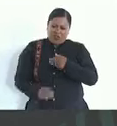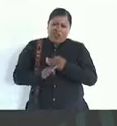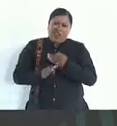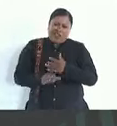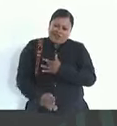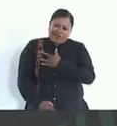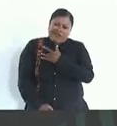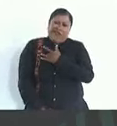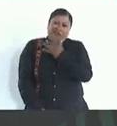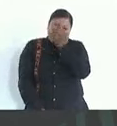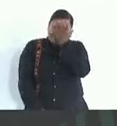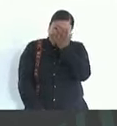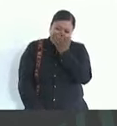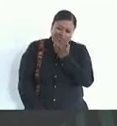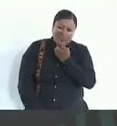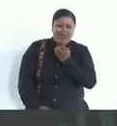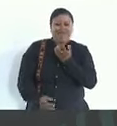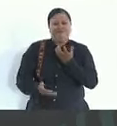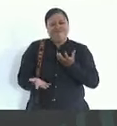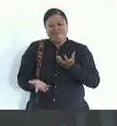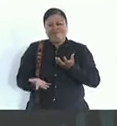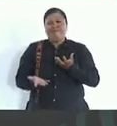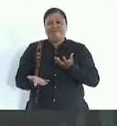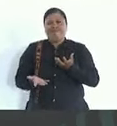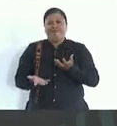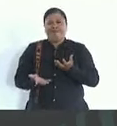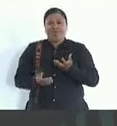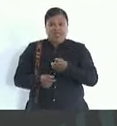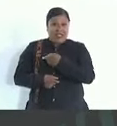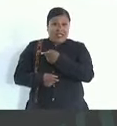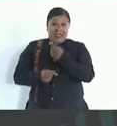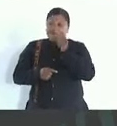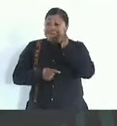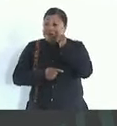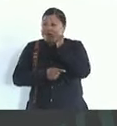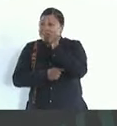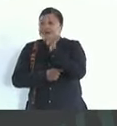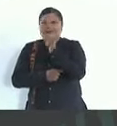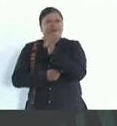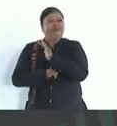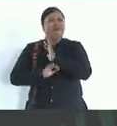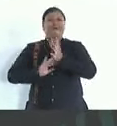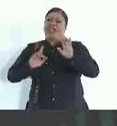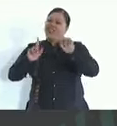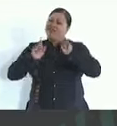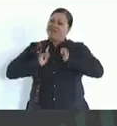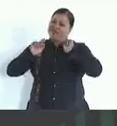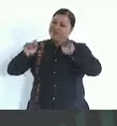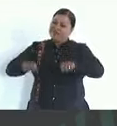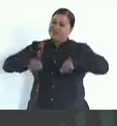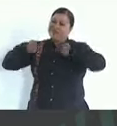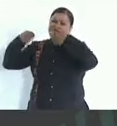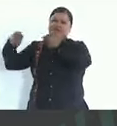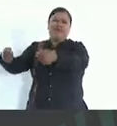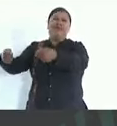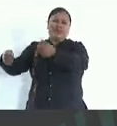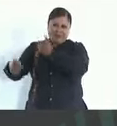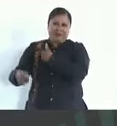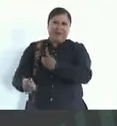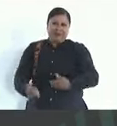nostalgia y la tristeza, porque en unos días usted dejará la presidencia, pero